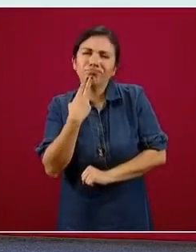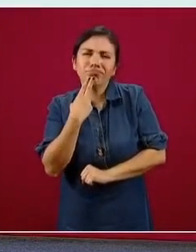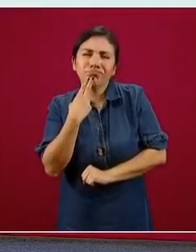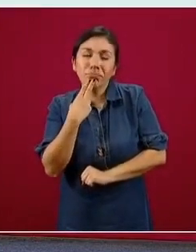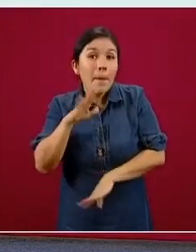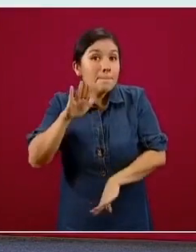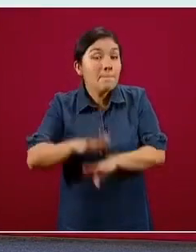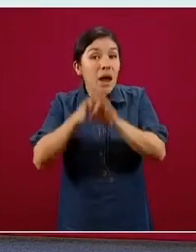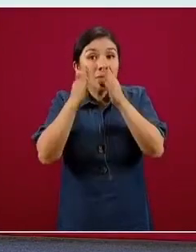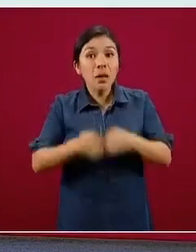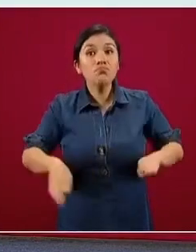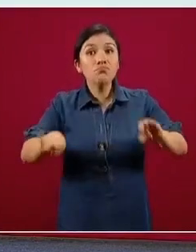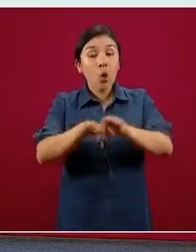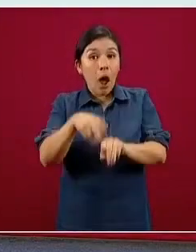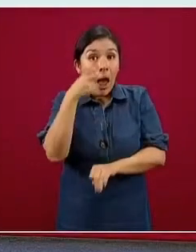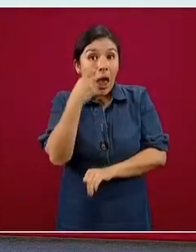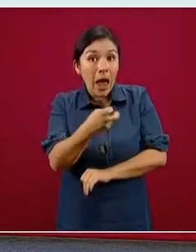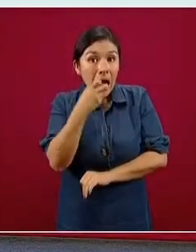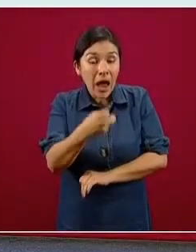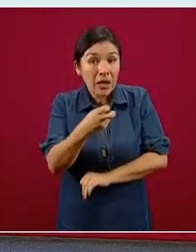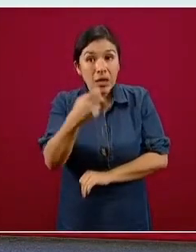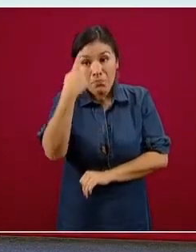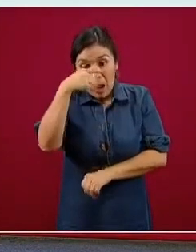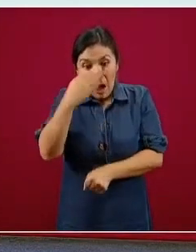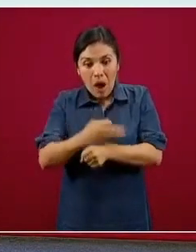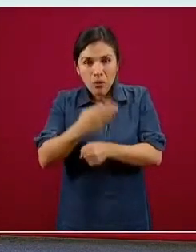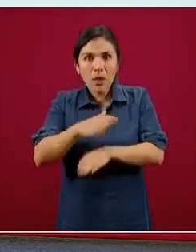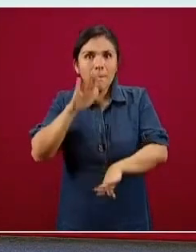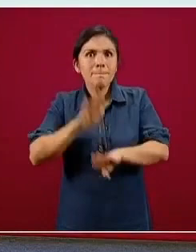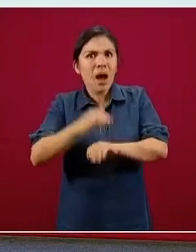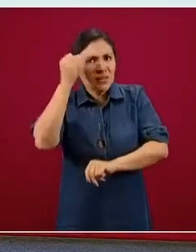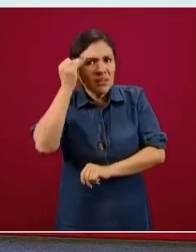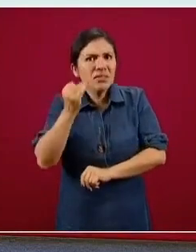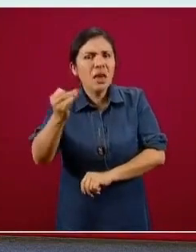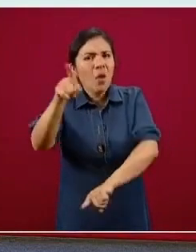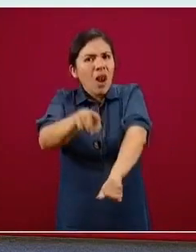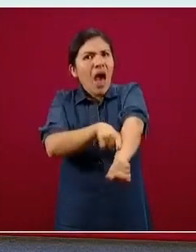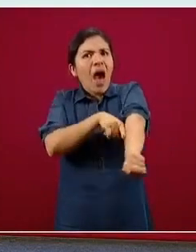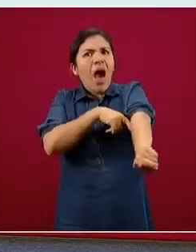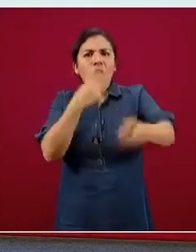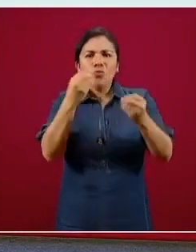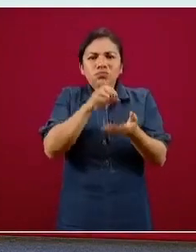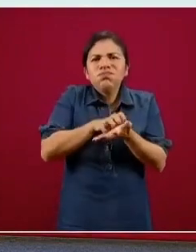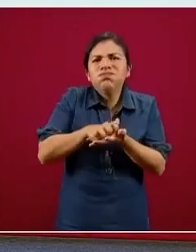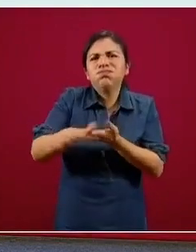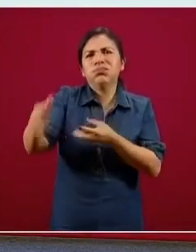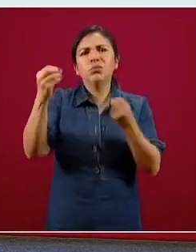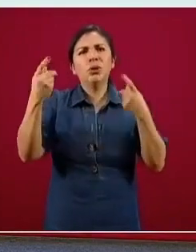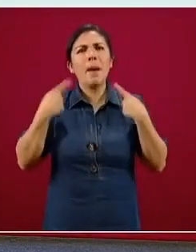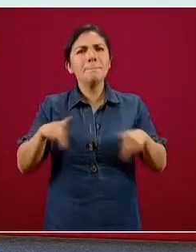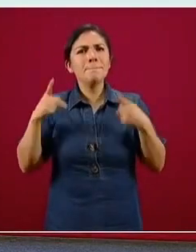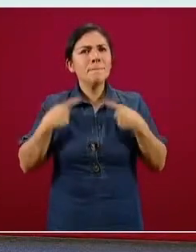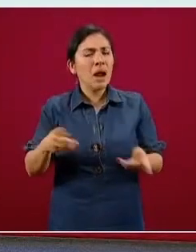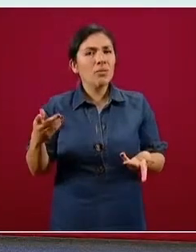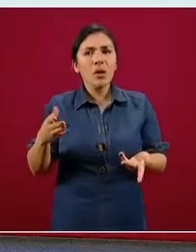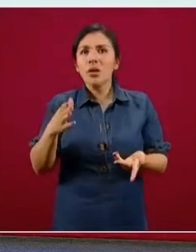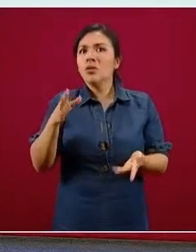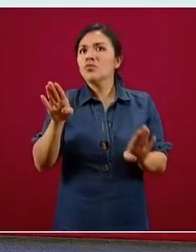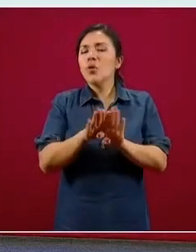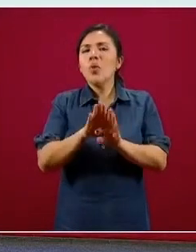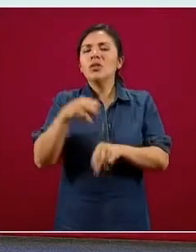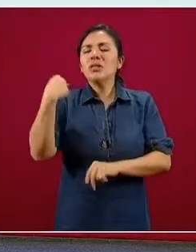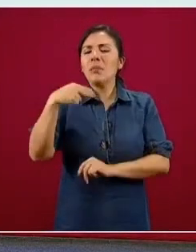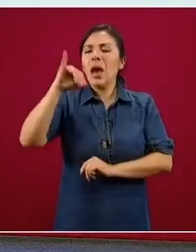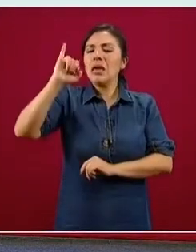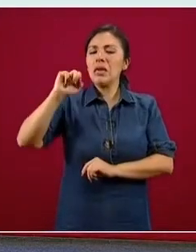principal en un fenómeno que es tan extenso, masivo, técnicamente le llamamos